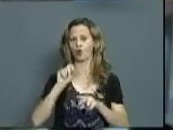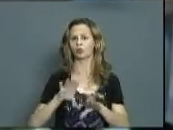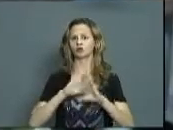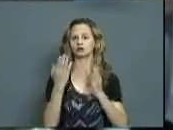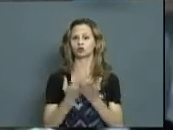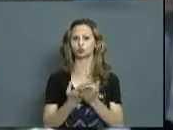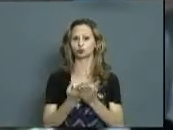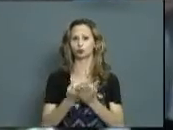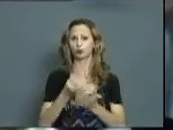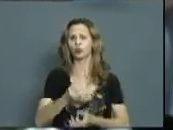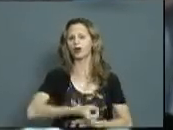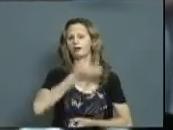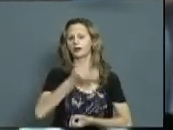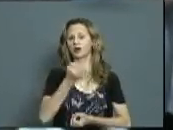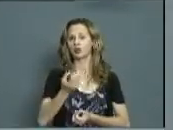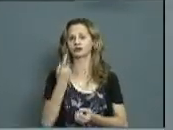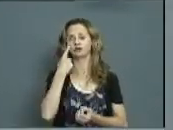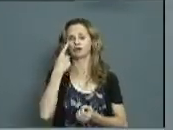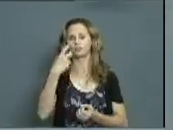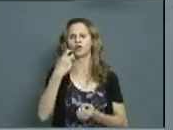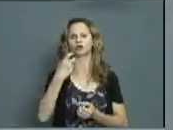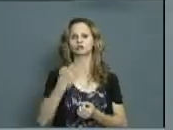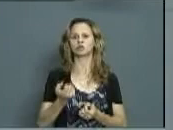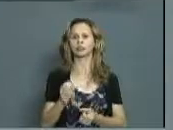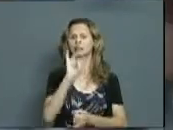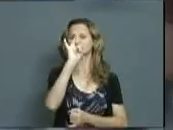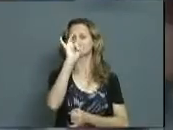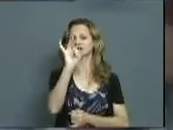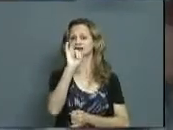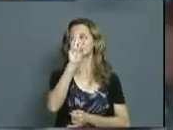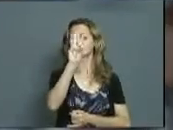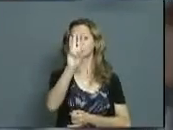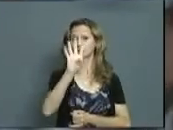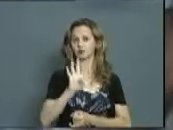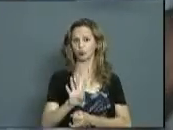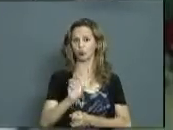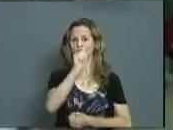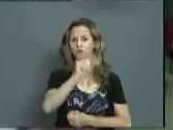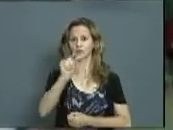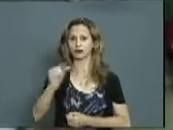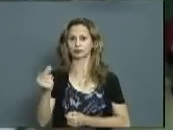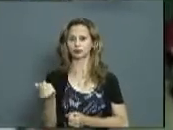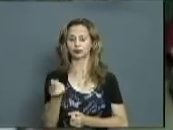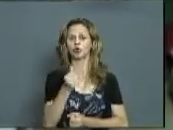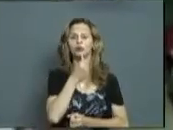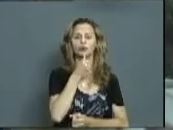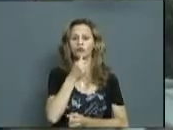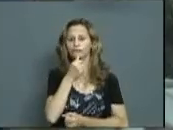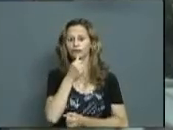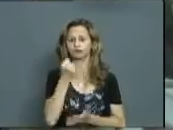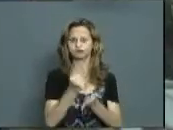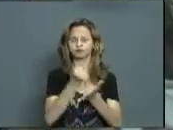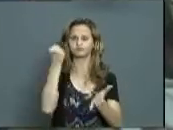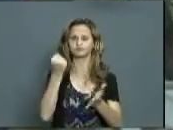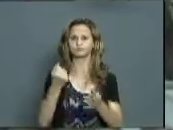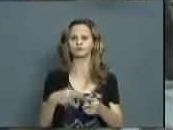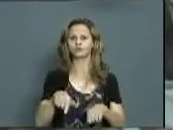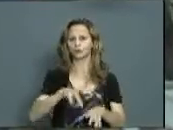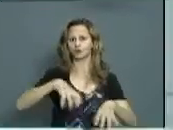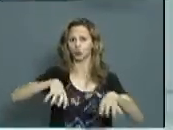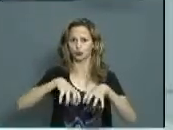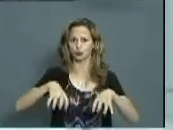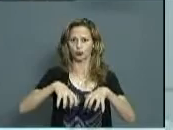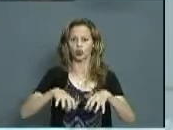un referente de la salud en esta zona, con 734 camas para pacientes sospechosos y confirmados, un hospital